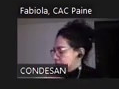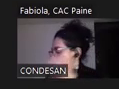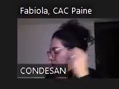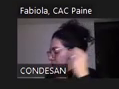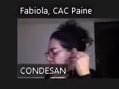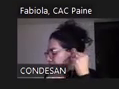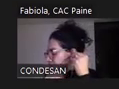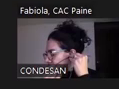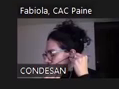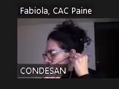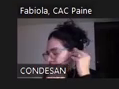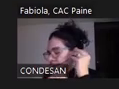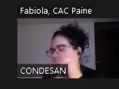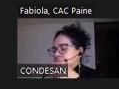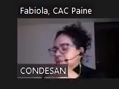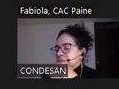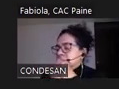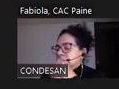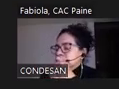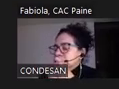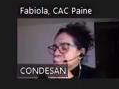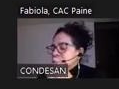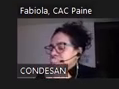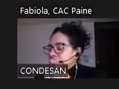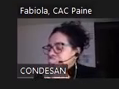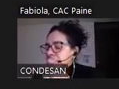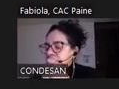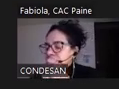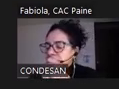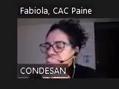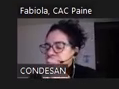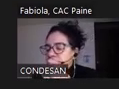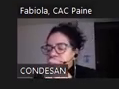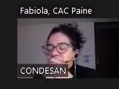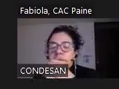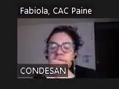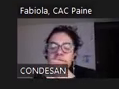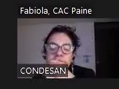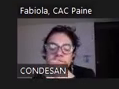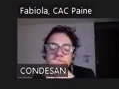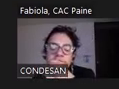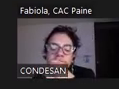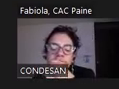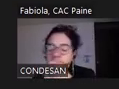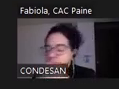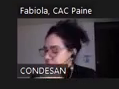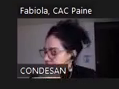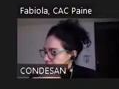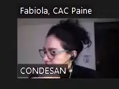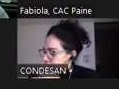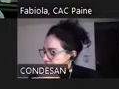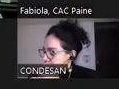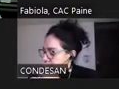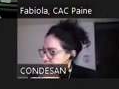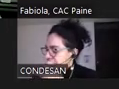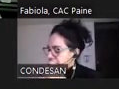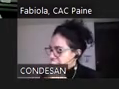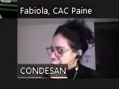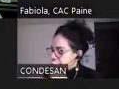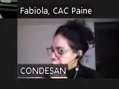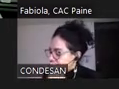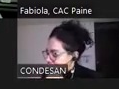varias organizaciones e instituciones y por supuesto del ministerio de ambiente agua y